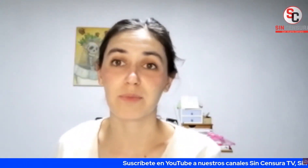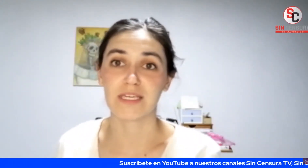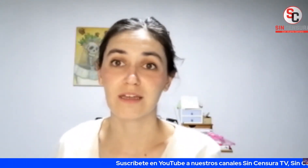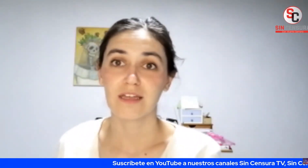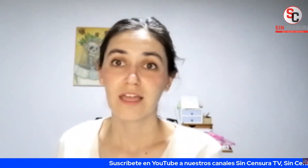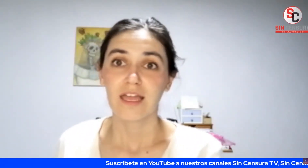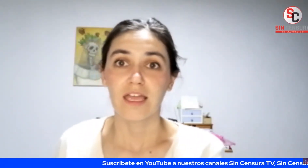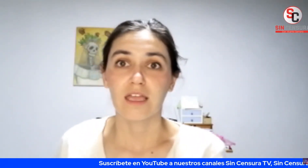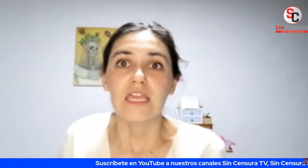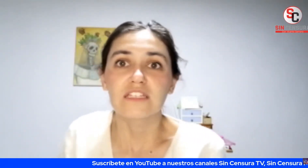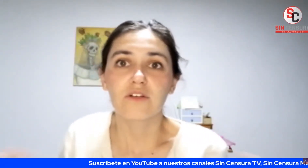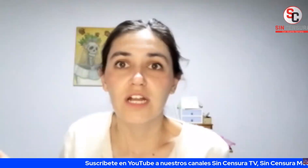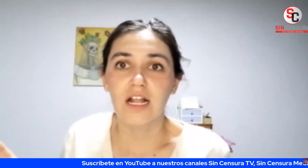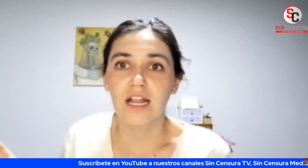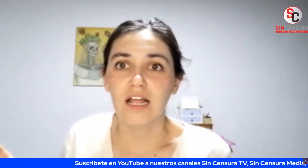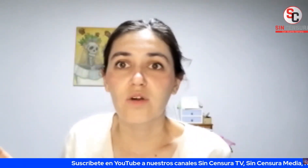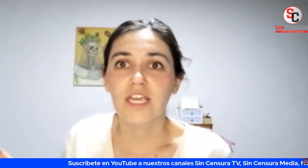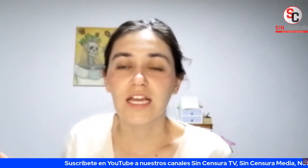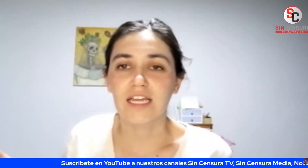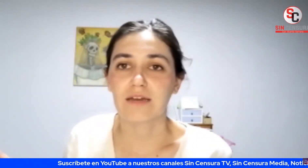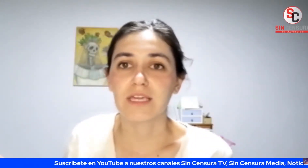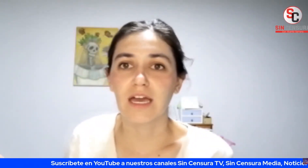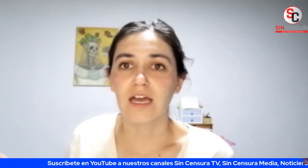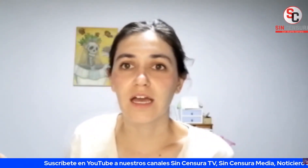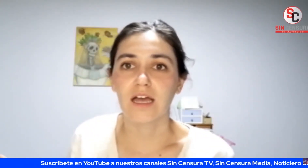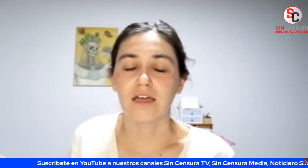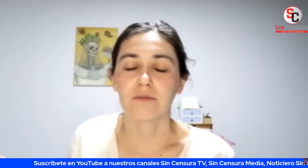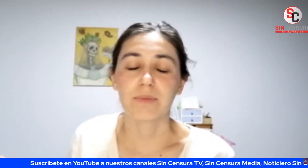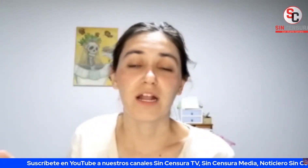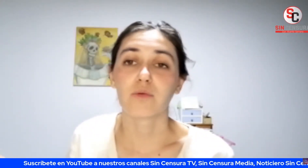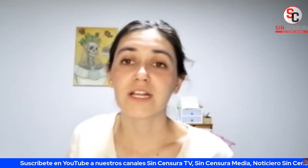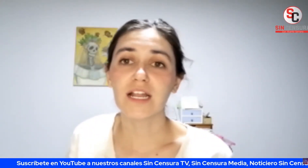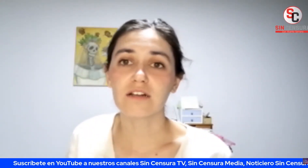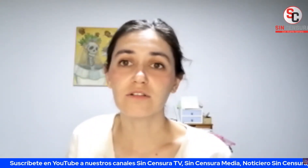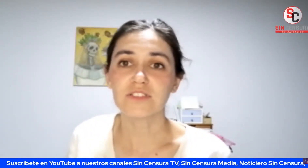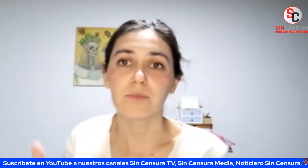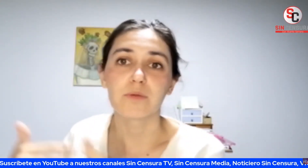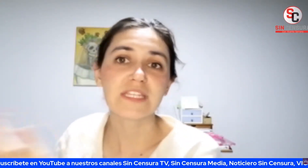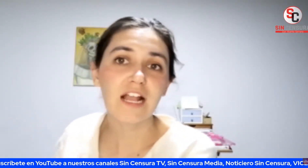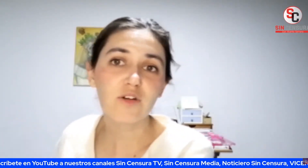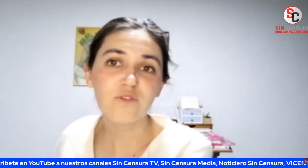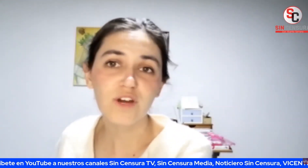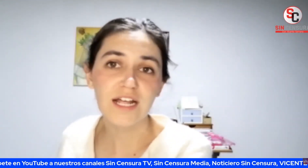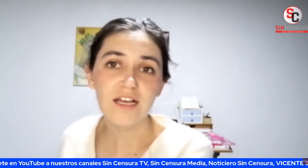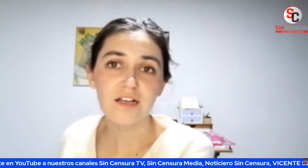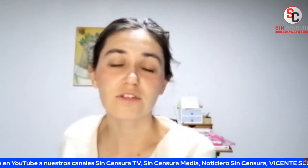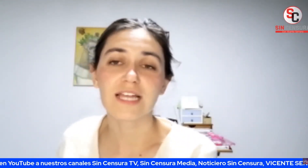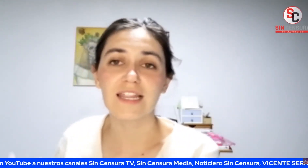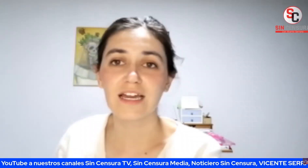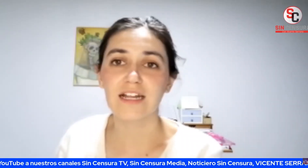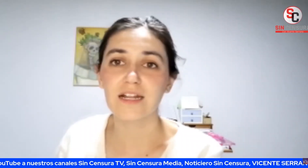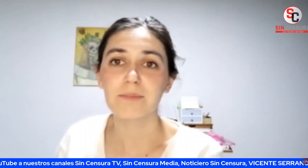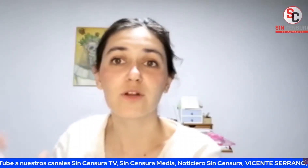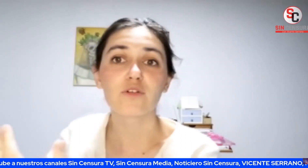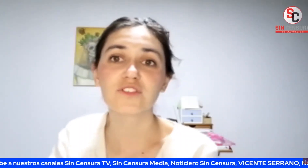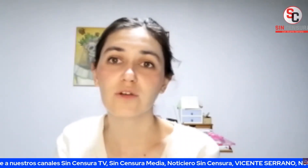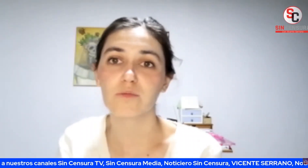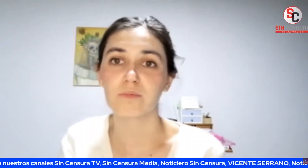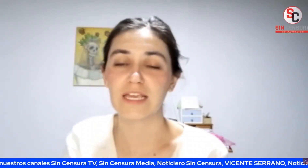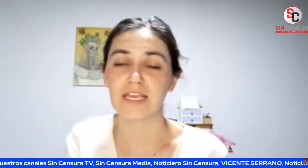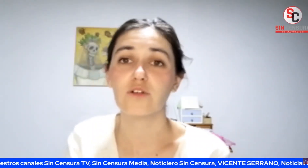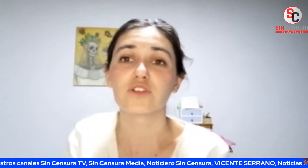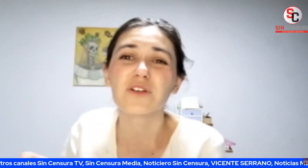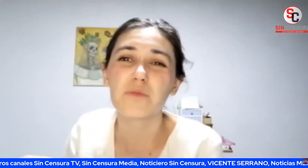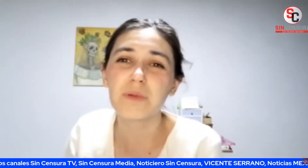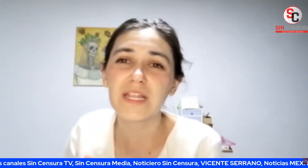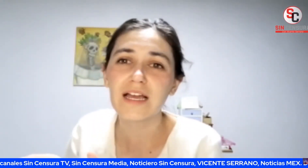de campaña. Y eso era la lógica que había para gobernar, ¿no? Se prometía lo que fuera con tal de ganar, pero no se